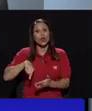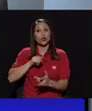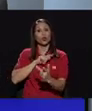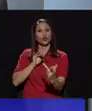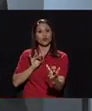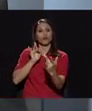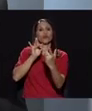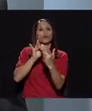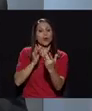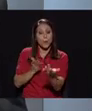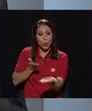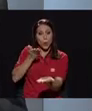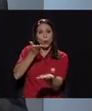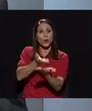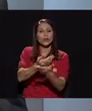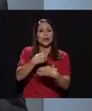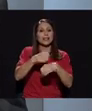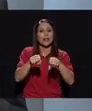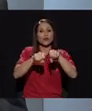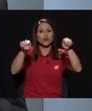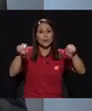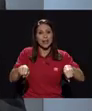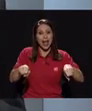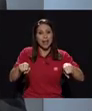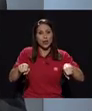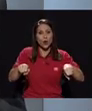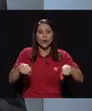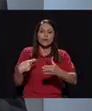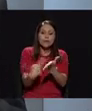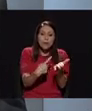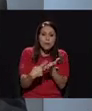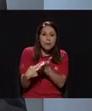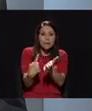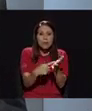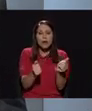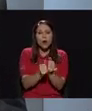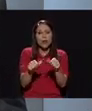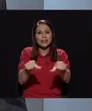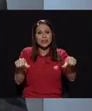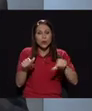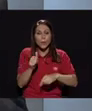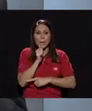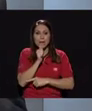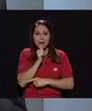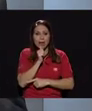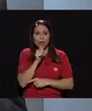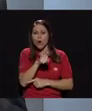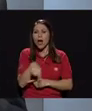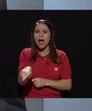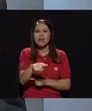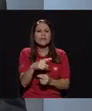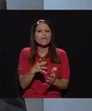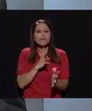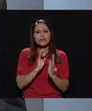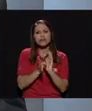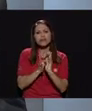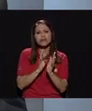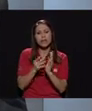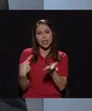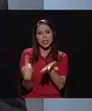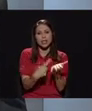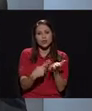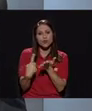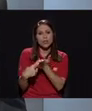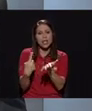hemos propuesto hacer un seminario, e hicimos un seminario con el sector privado discutiendo sobre